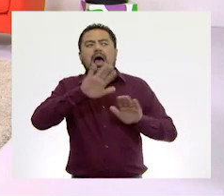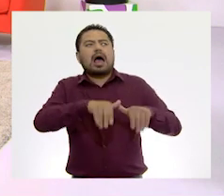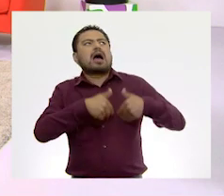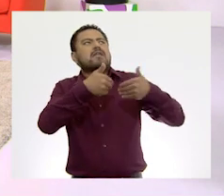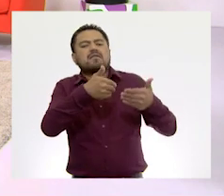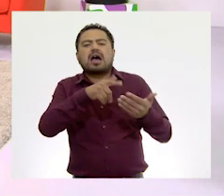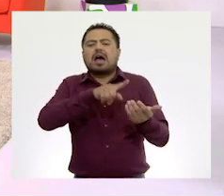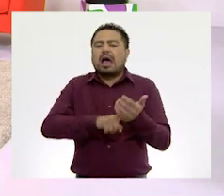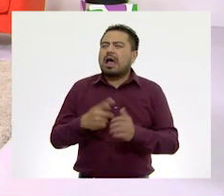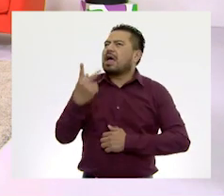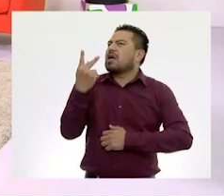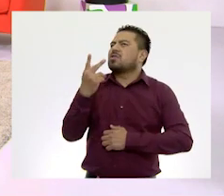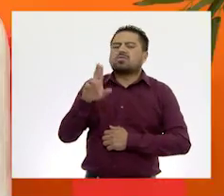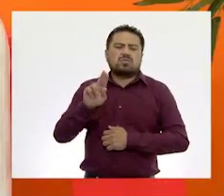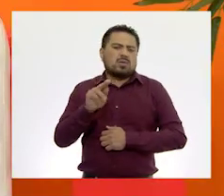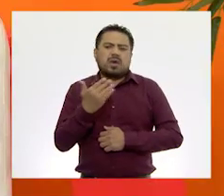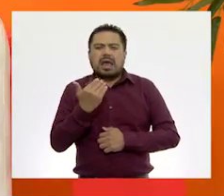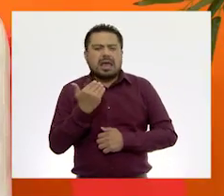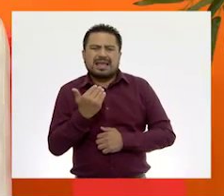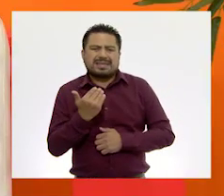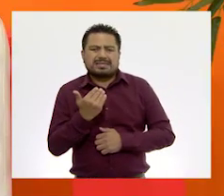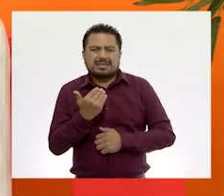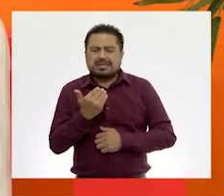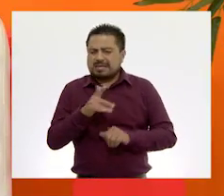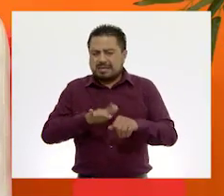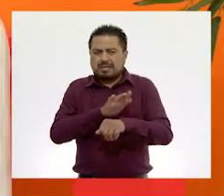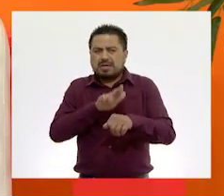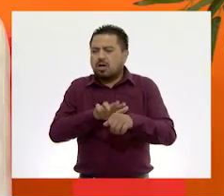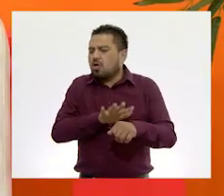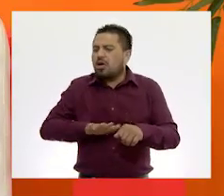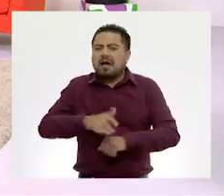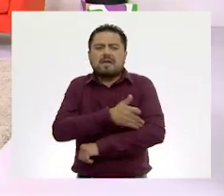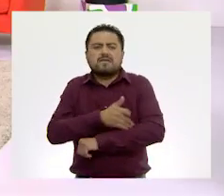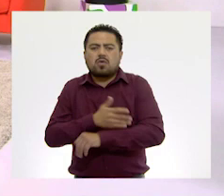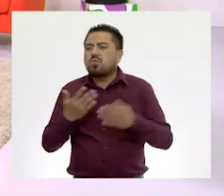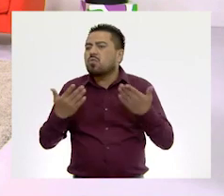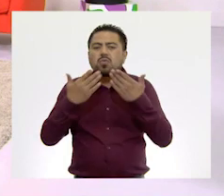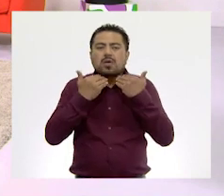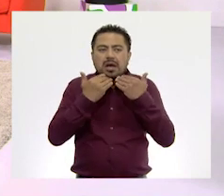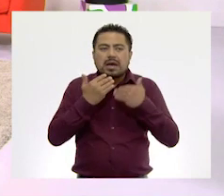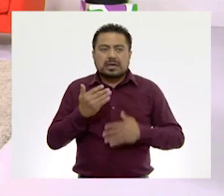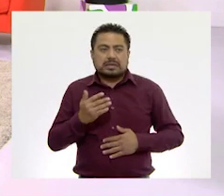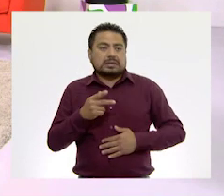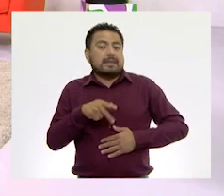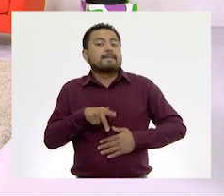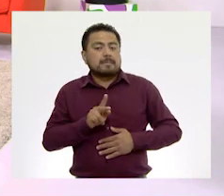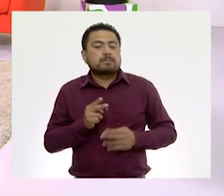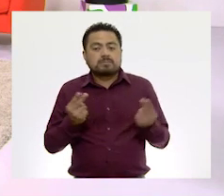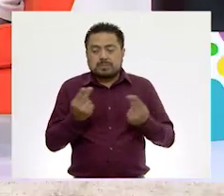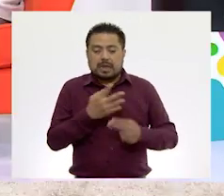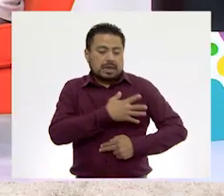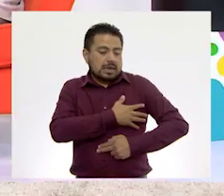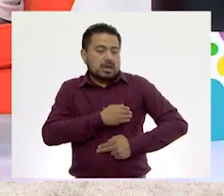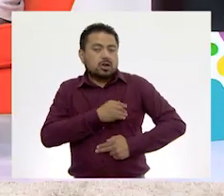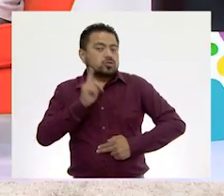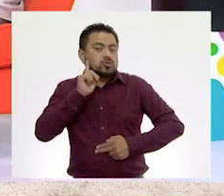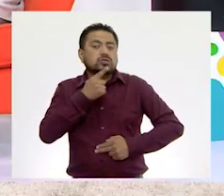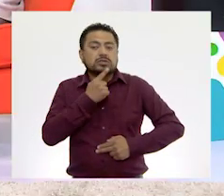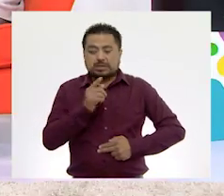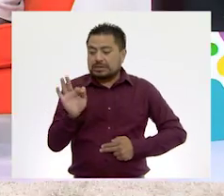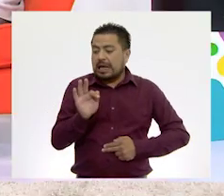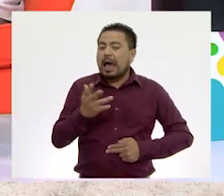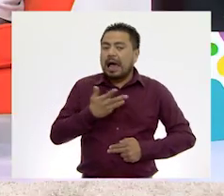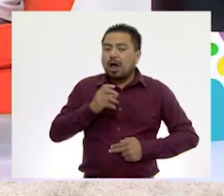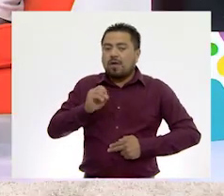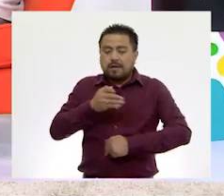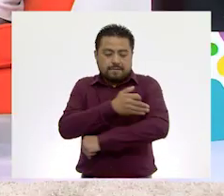está en la tele, no está en la mayoría de las familias, no está, a menos de que sea hijo de padres sordos o tenga